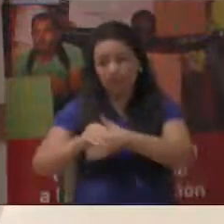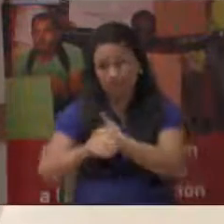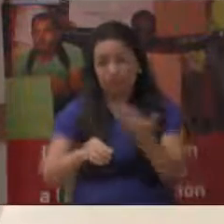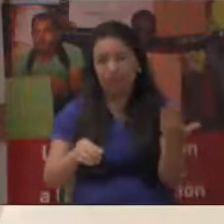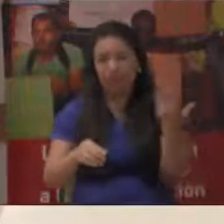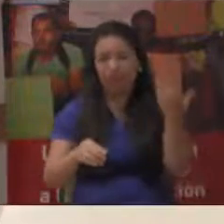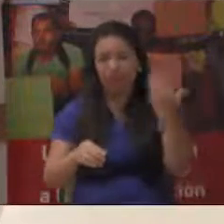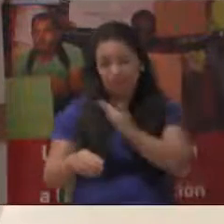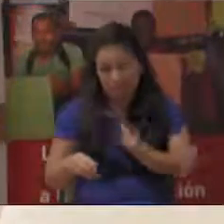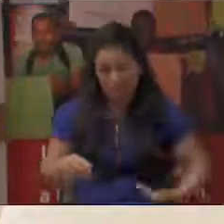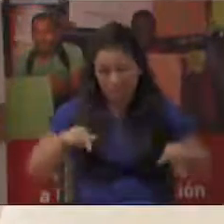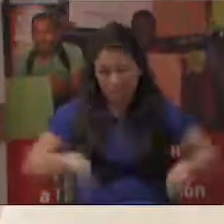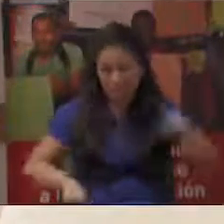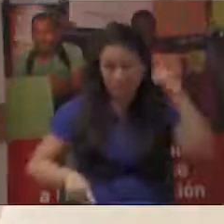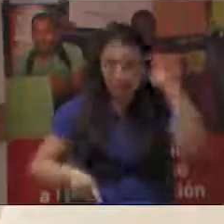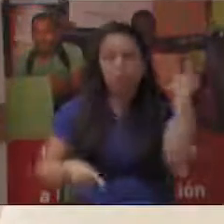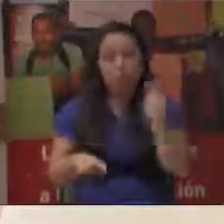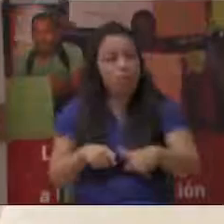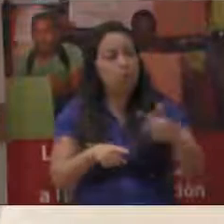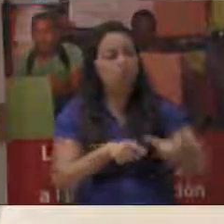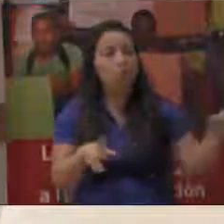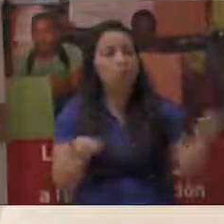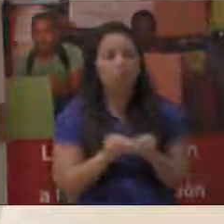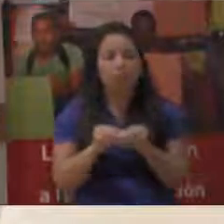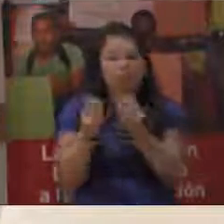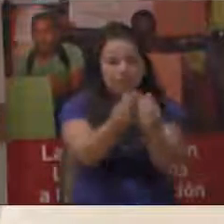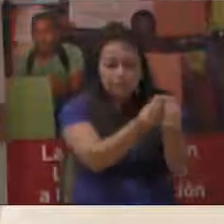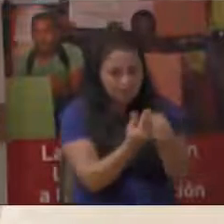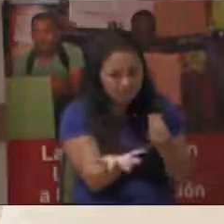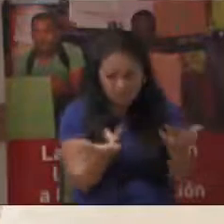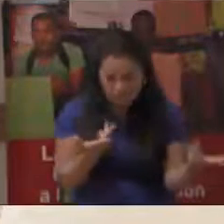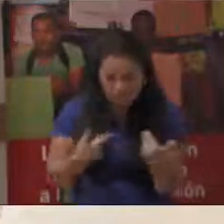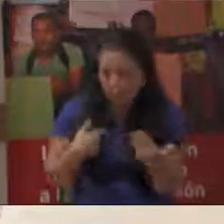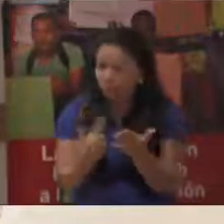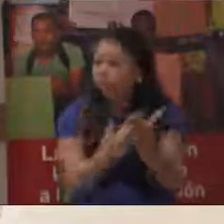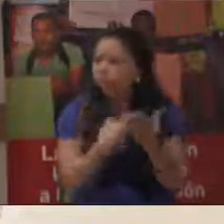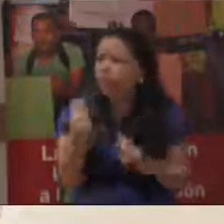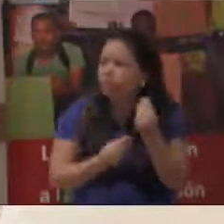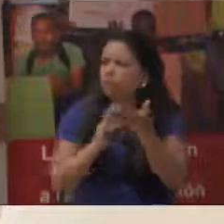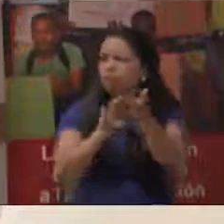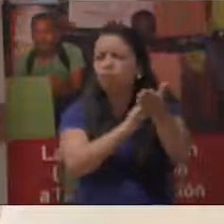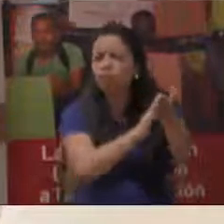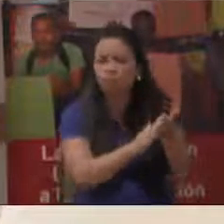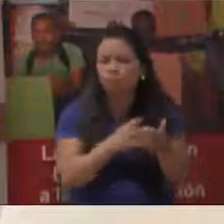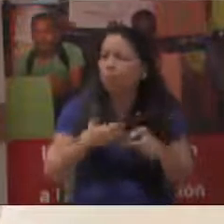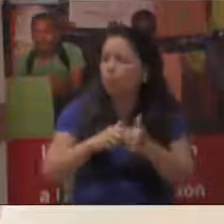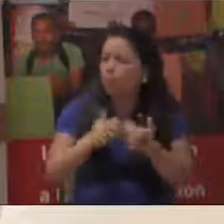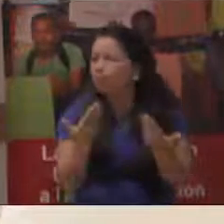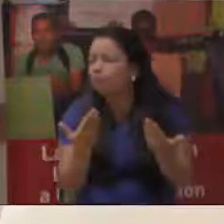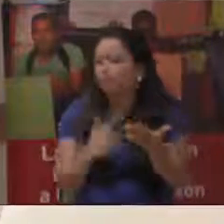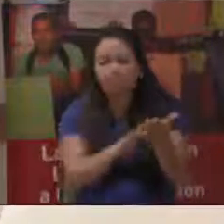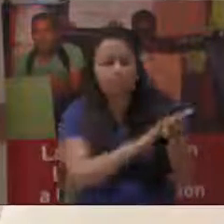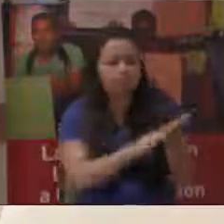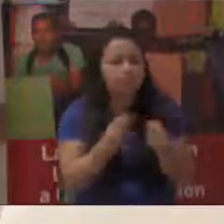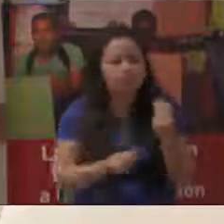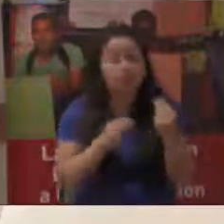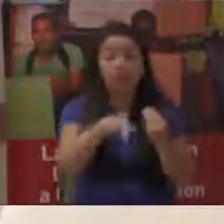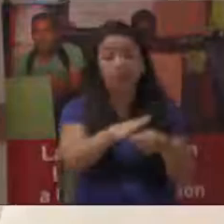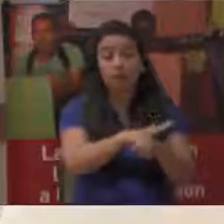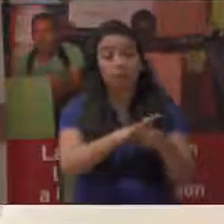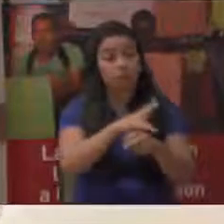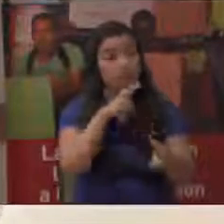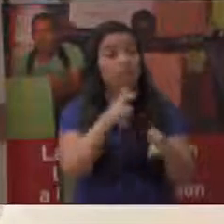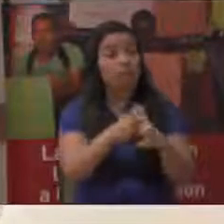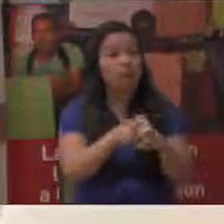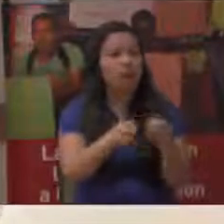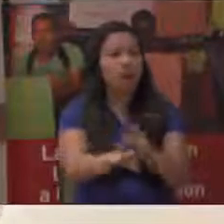la República, estamos revisando cómo podemos resolver esta situación, que no es una situación que